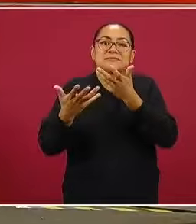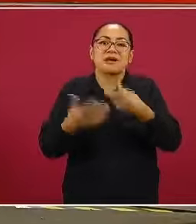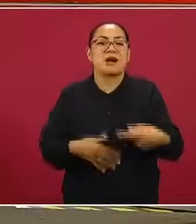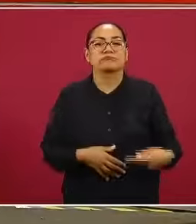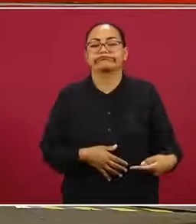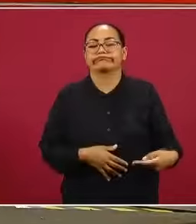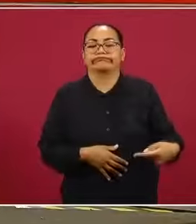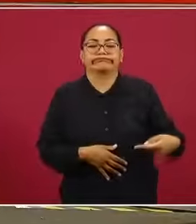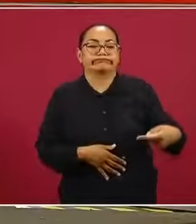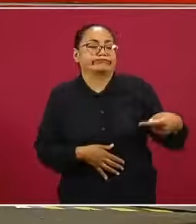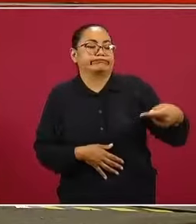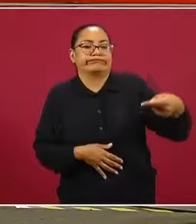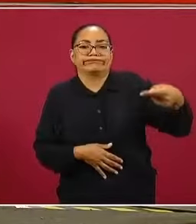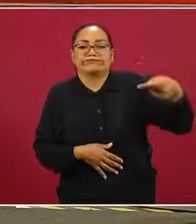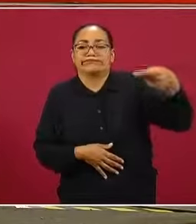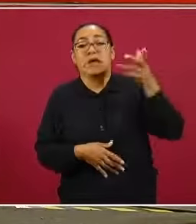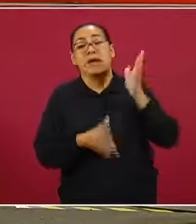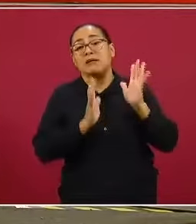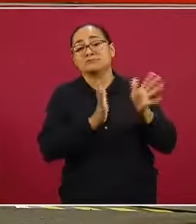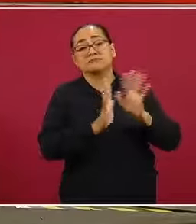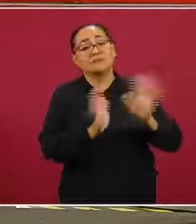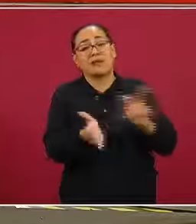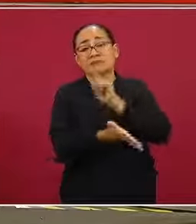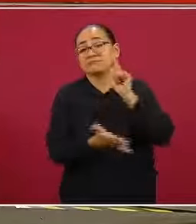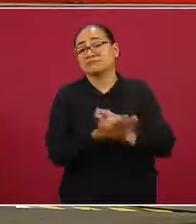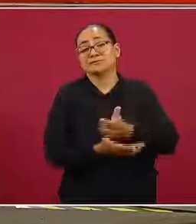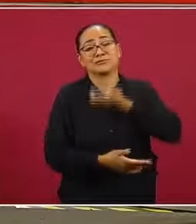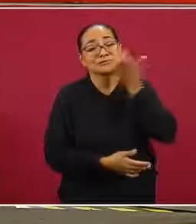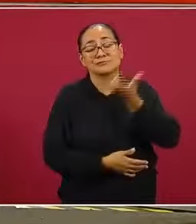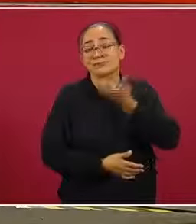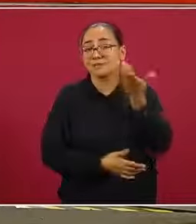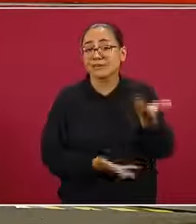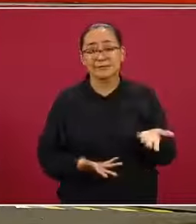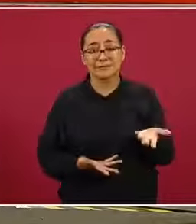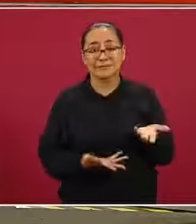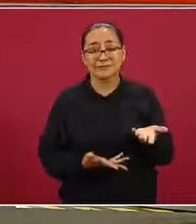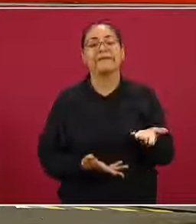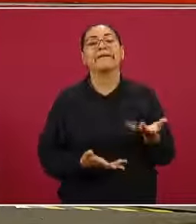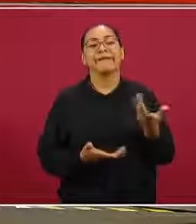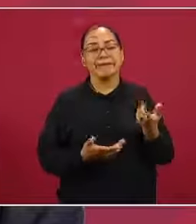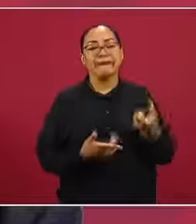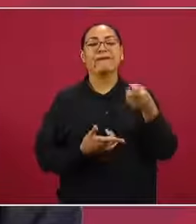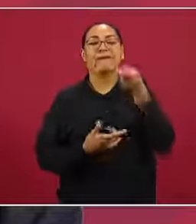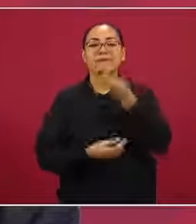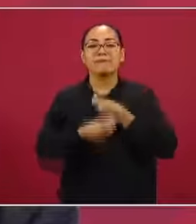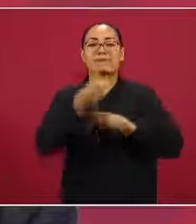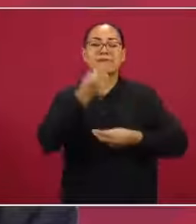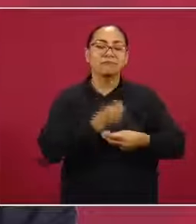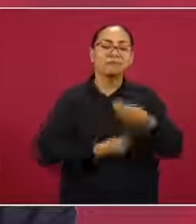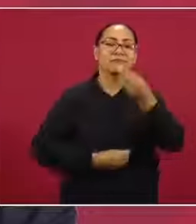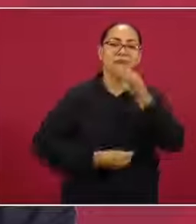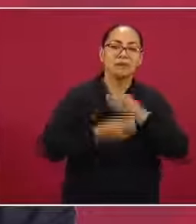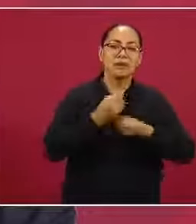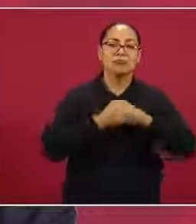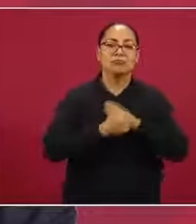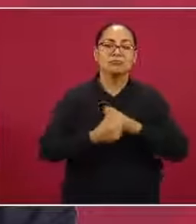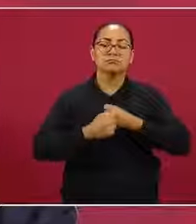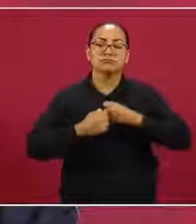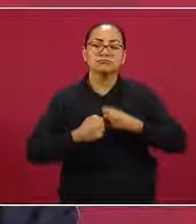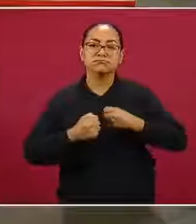consecuencia de interés epidemiológico sobre la inducción de la epidemia de sobrepeso,